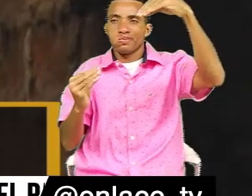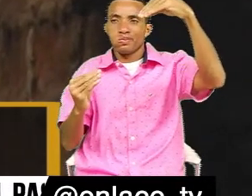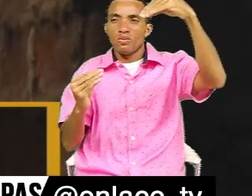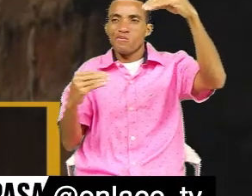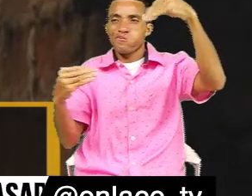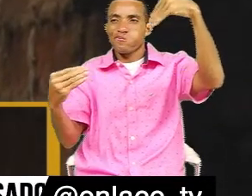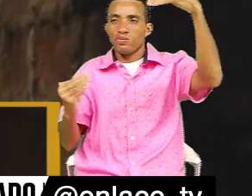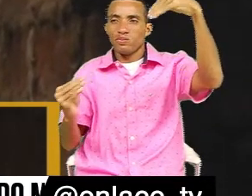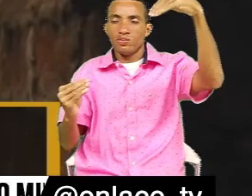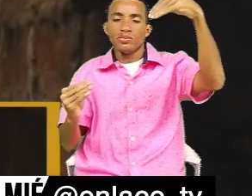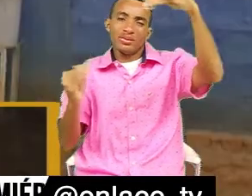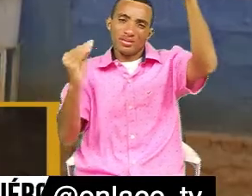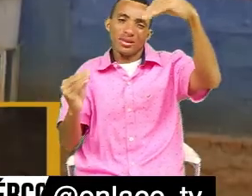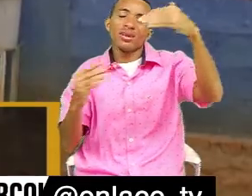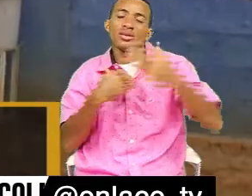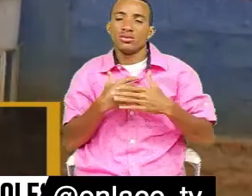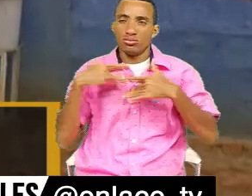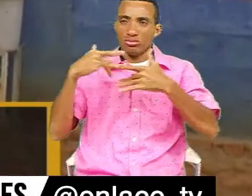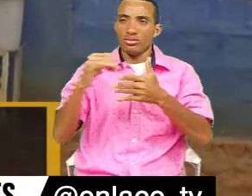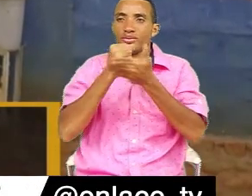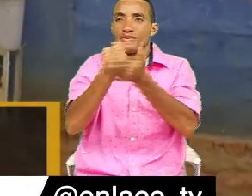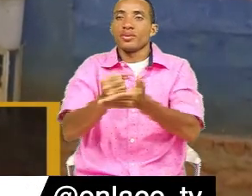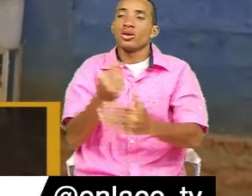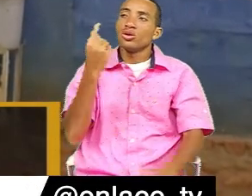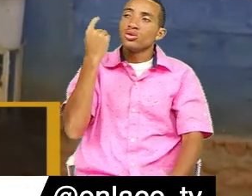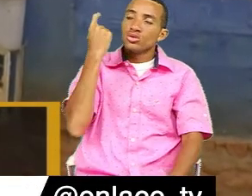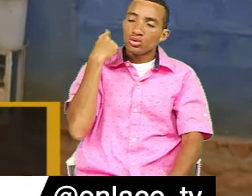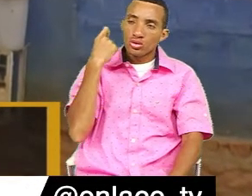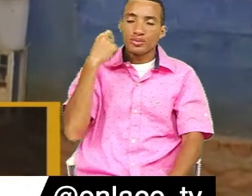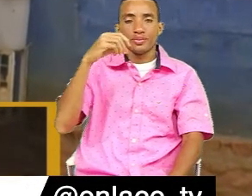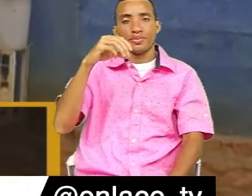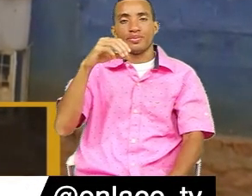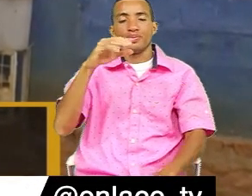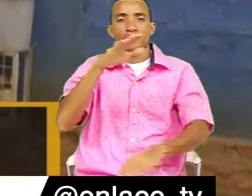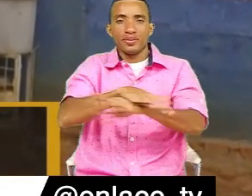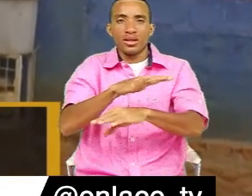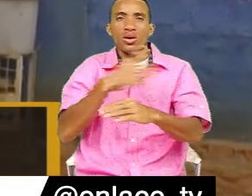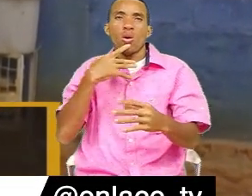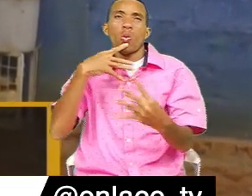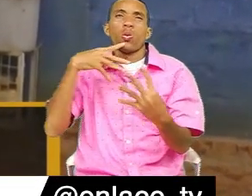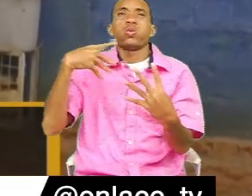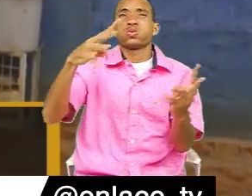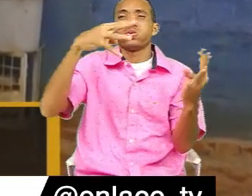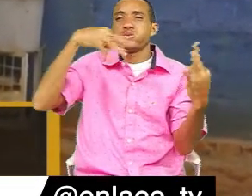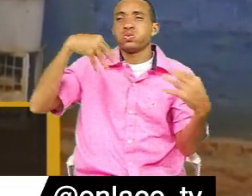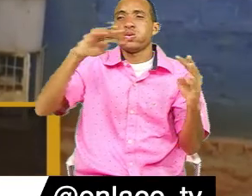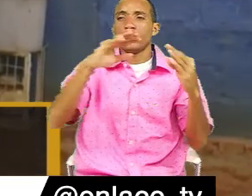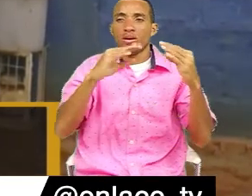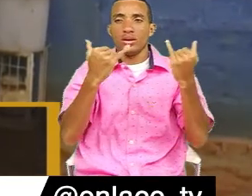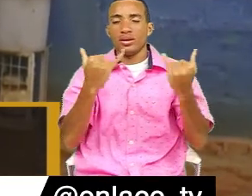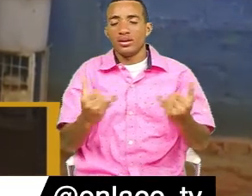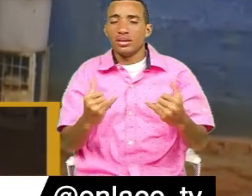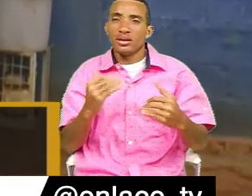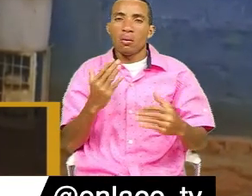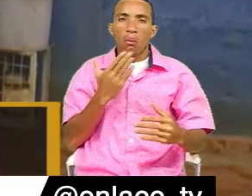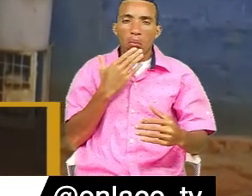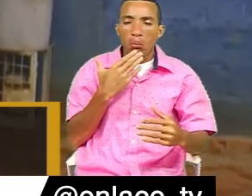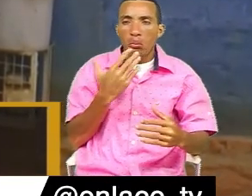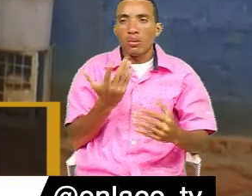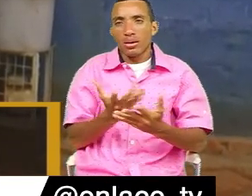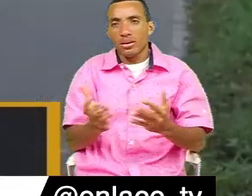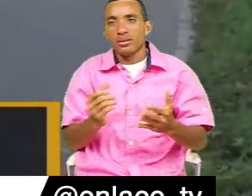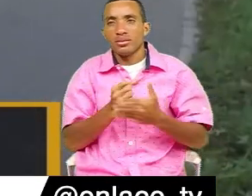las 5 de la tarde, un brisón impresionante, y la verdad es que ahorita en el momento no tengo comodidad. A ver si nos colaboran con